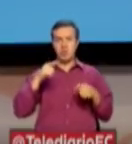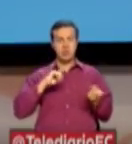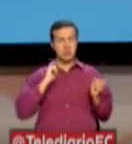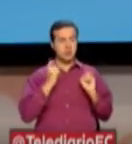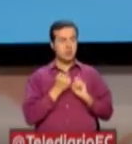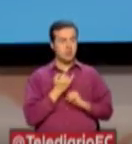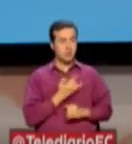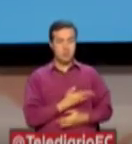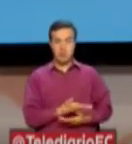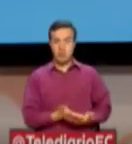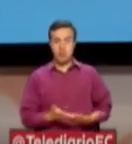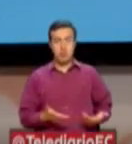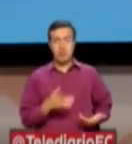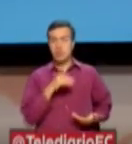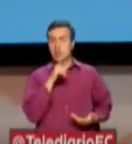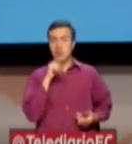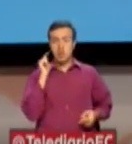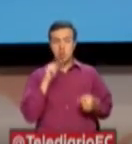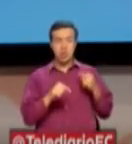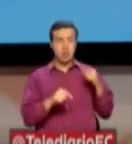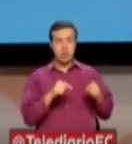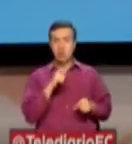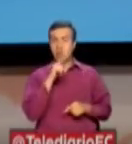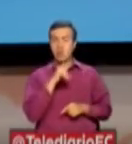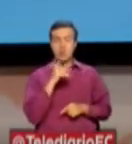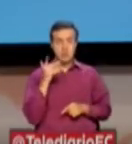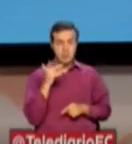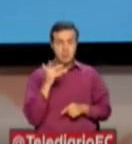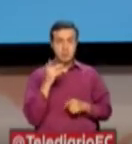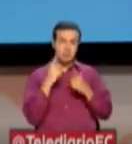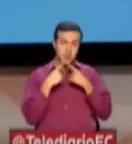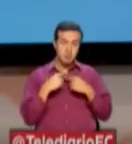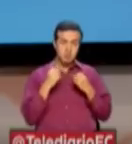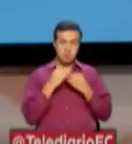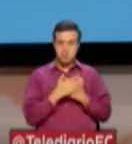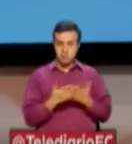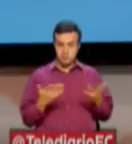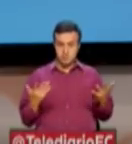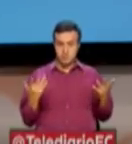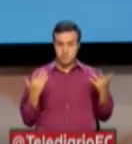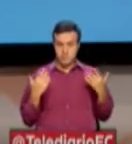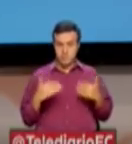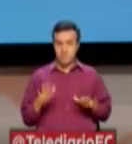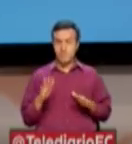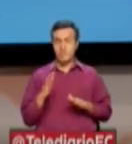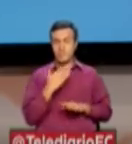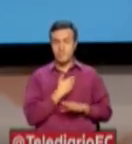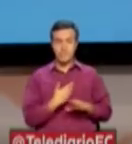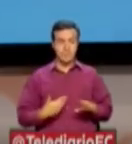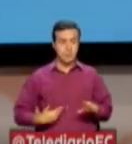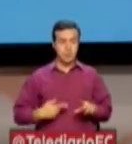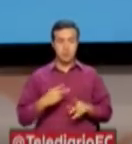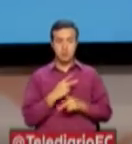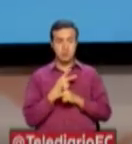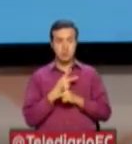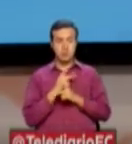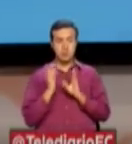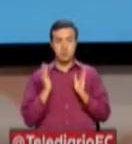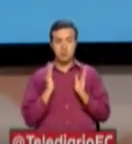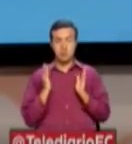evidentemente hay el pronunciamiento que ha hecho el presidente del consejo transitorio